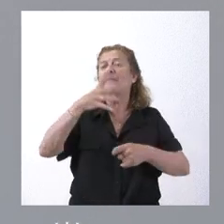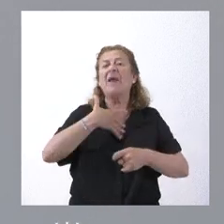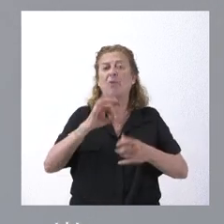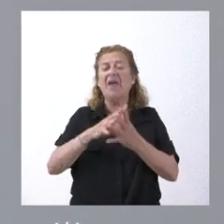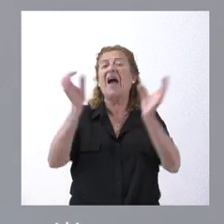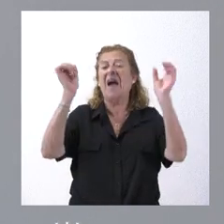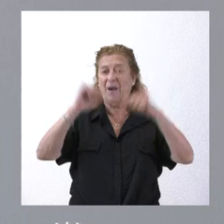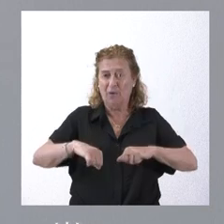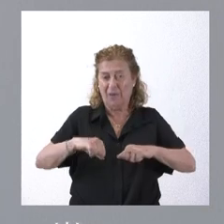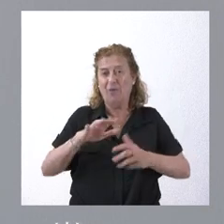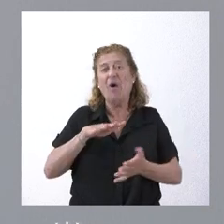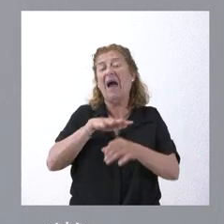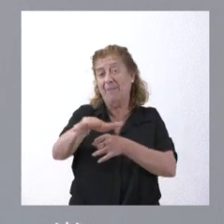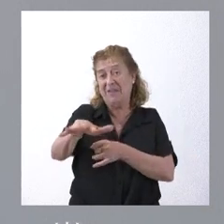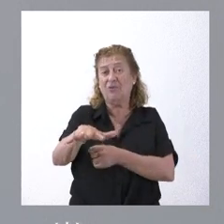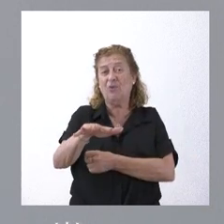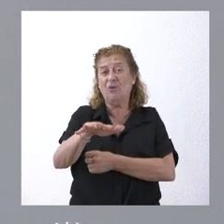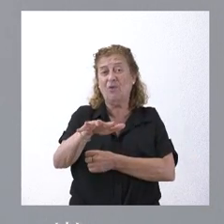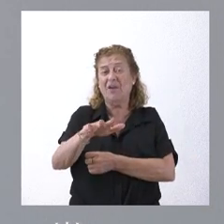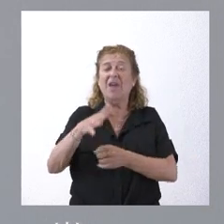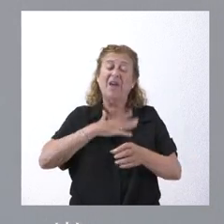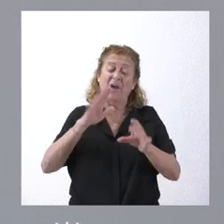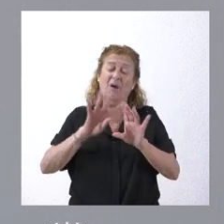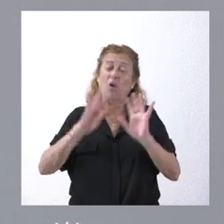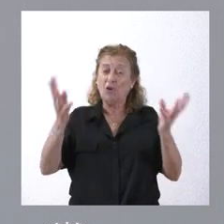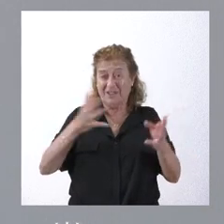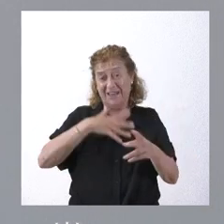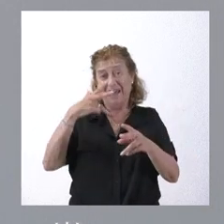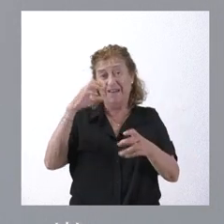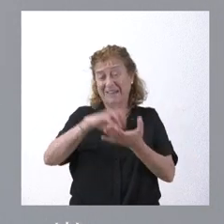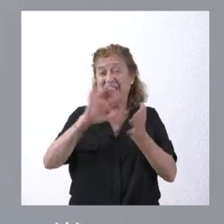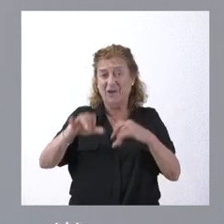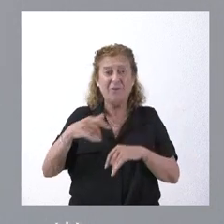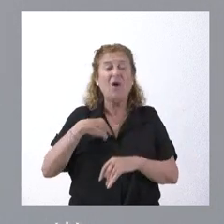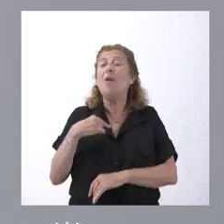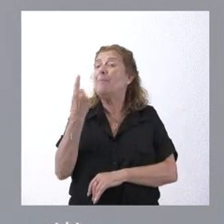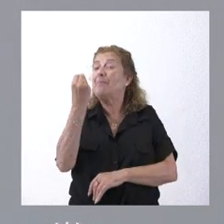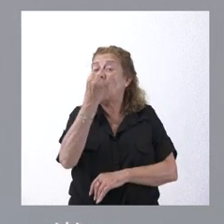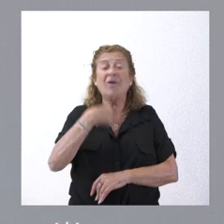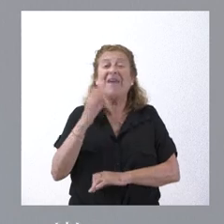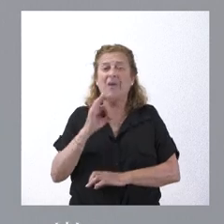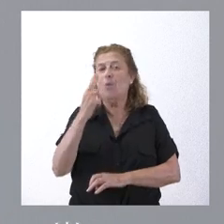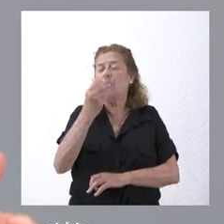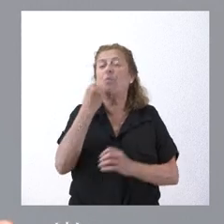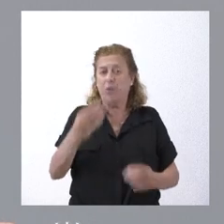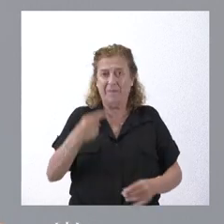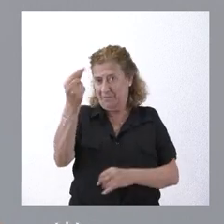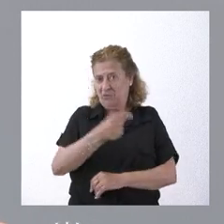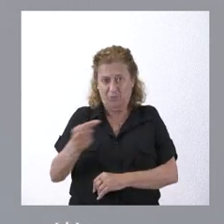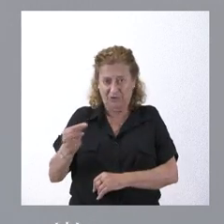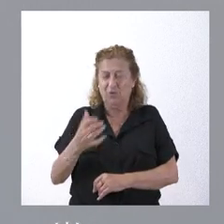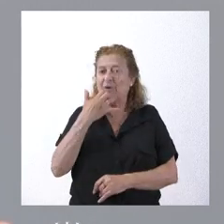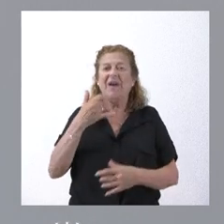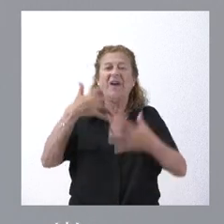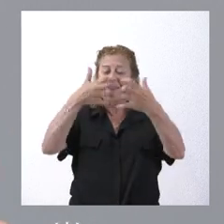aprobado en el ámbito de las Cortes de Castilla y León. Pero la primera responsabilidad nuestra es tener un buen presupuesto, porque siempre sobre la base